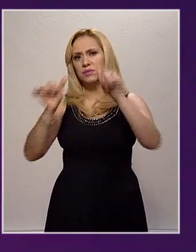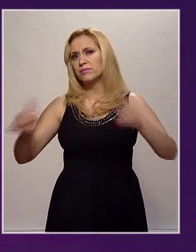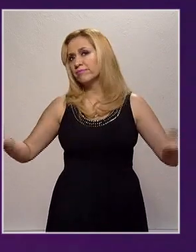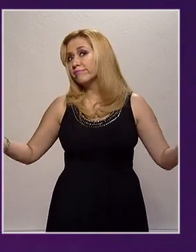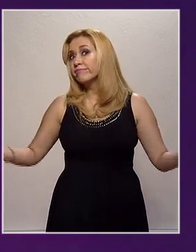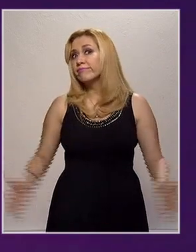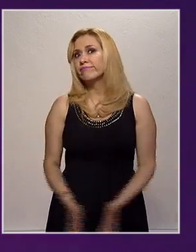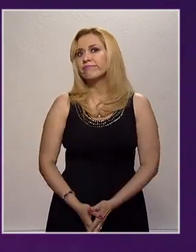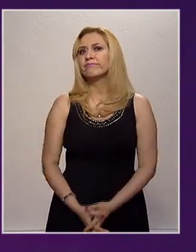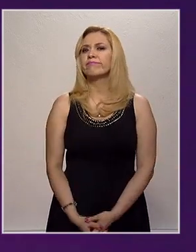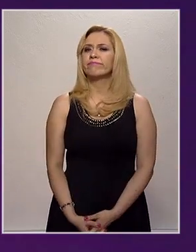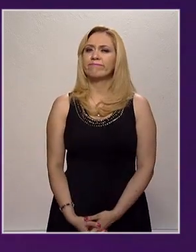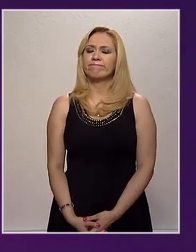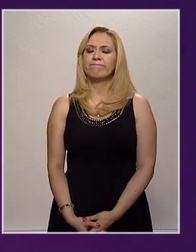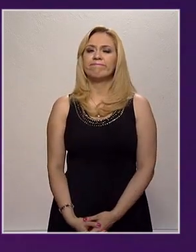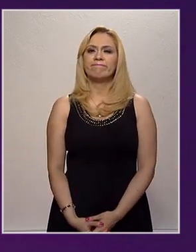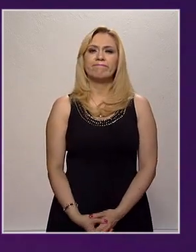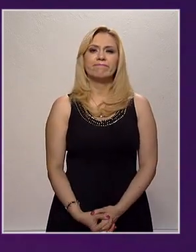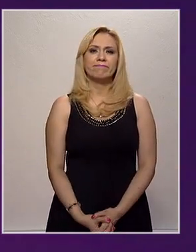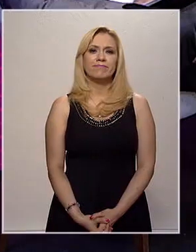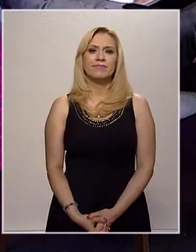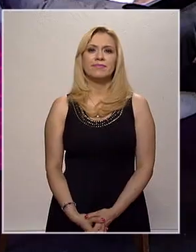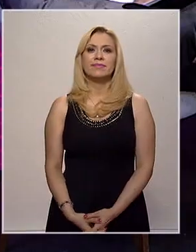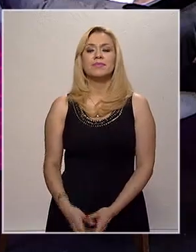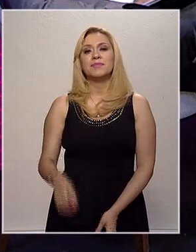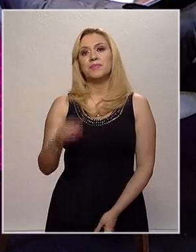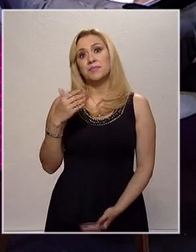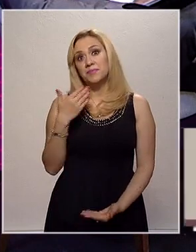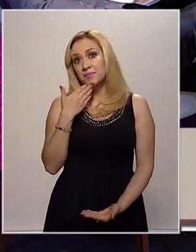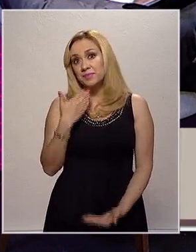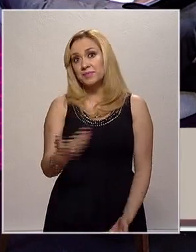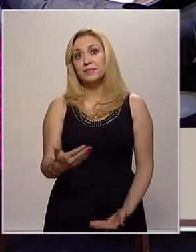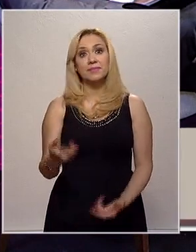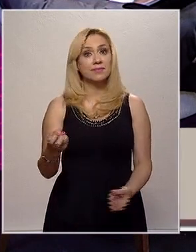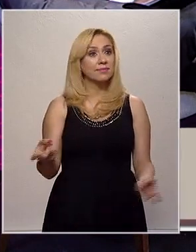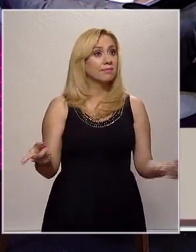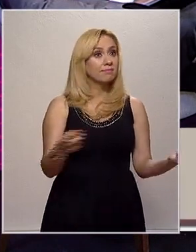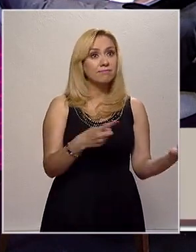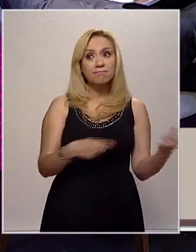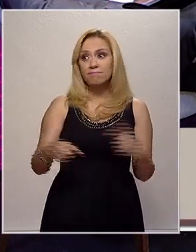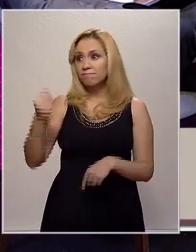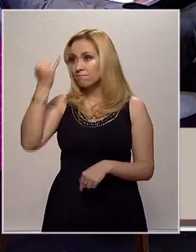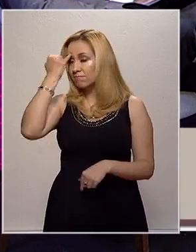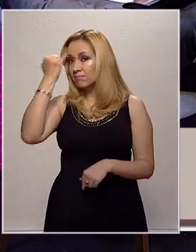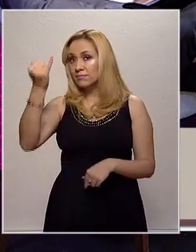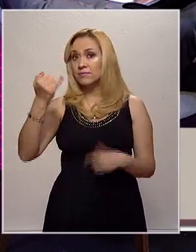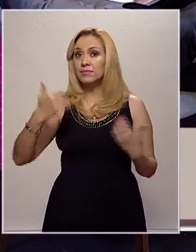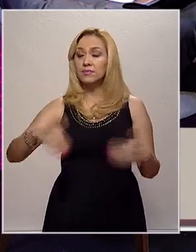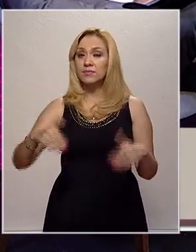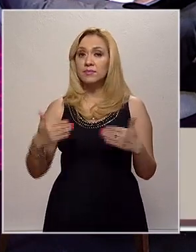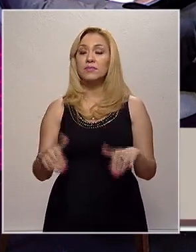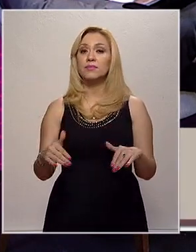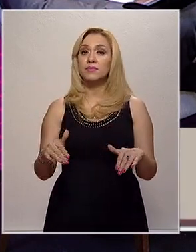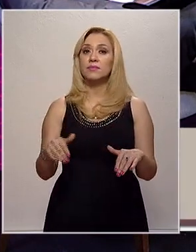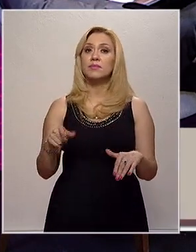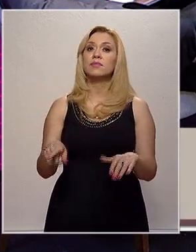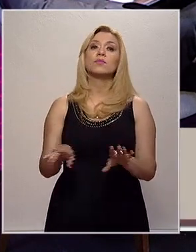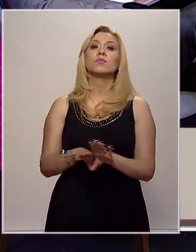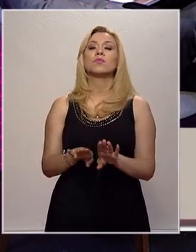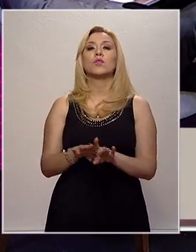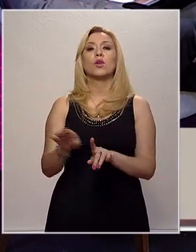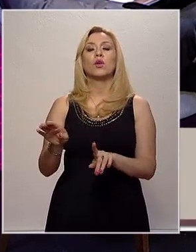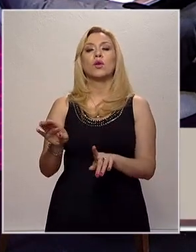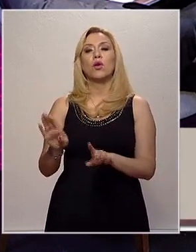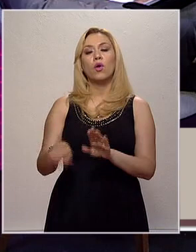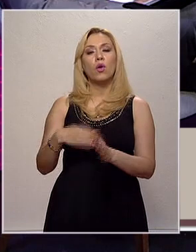otros contextos de práctica médica. Muy bien. Pues creo que con esta idea tan interesante sobre el aspecto social de la violencia